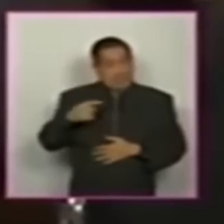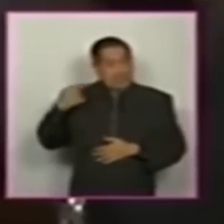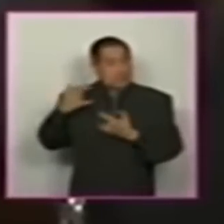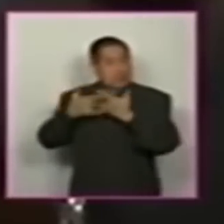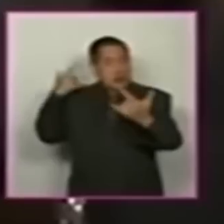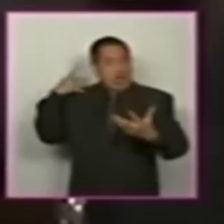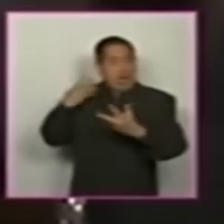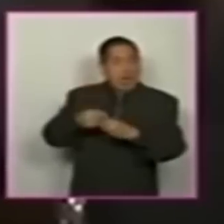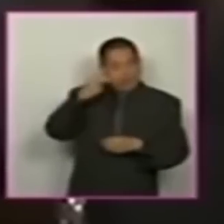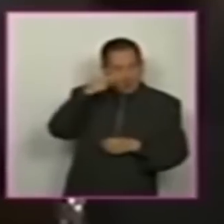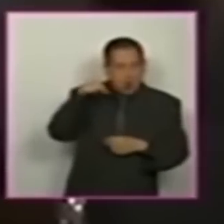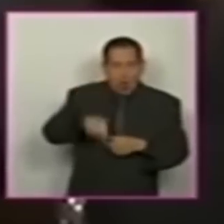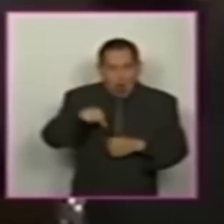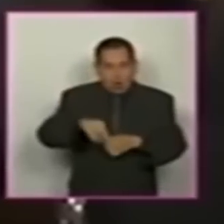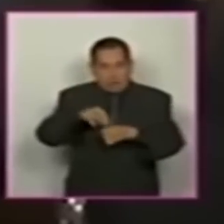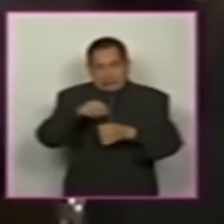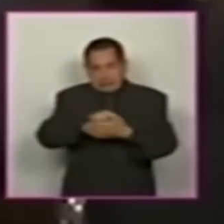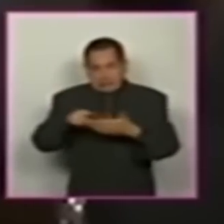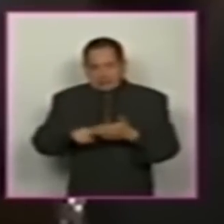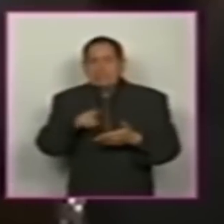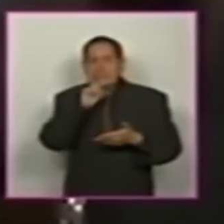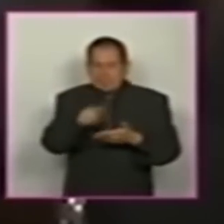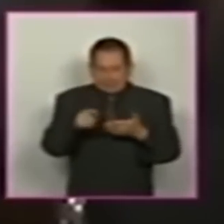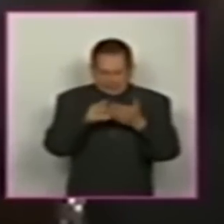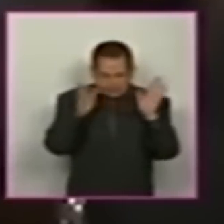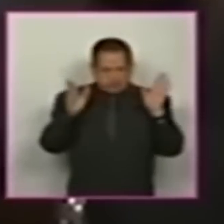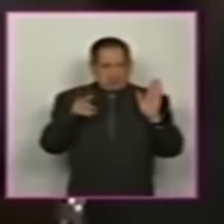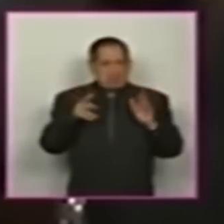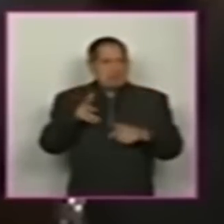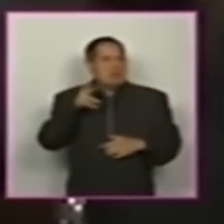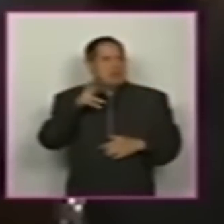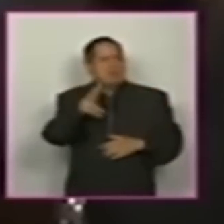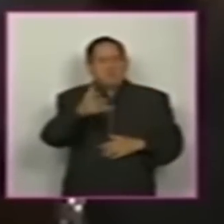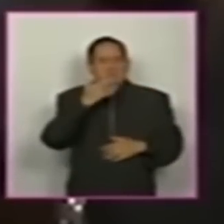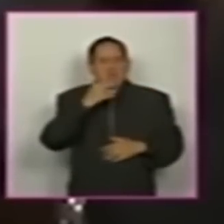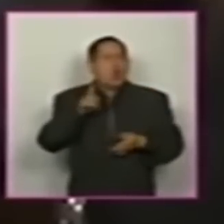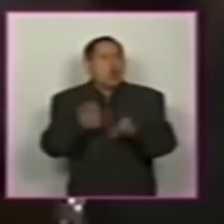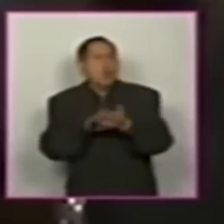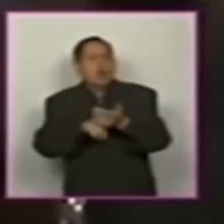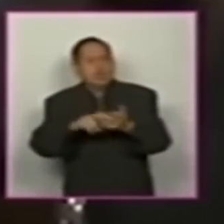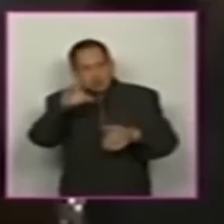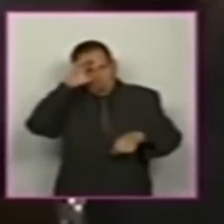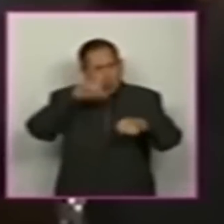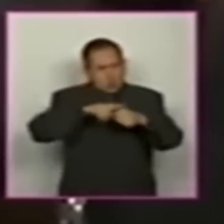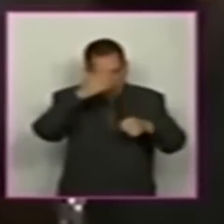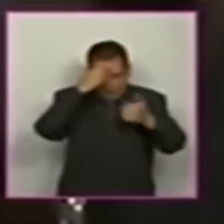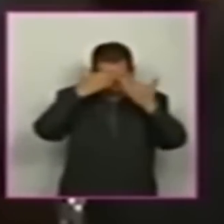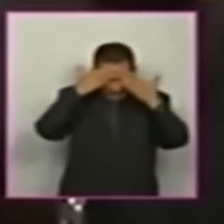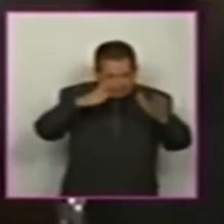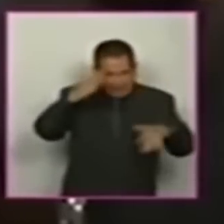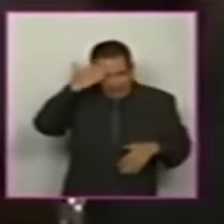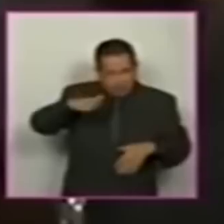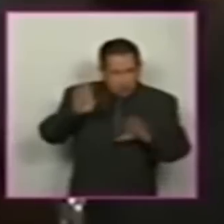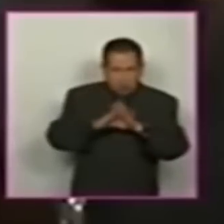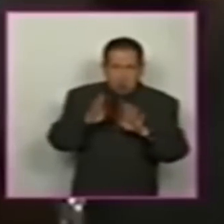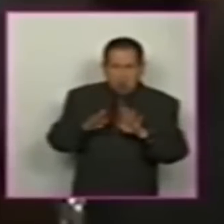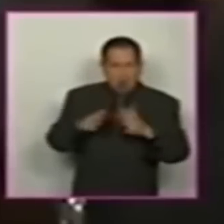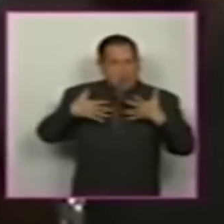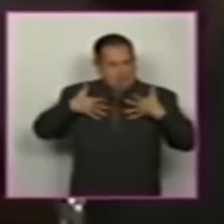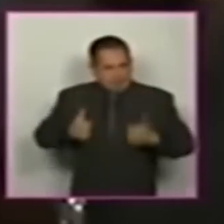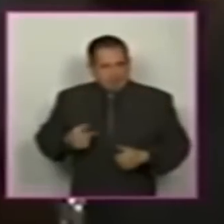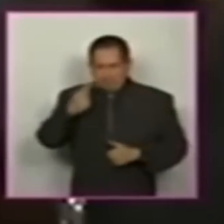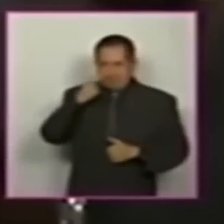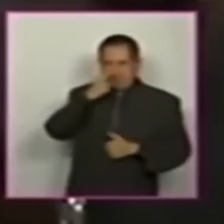dice la Constitución, la exposición de motivos, que la libertad de expresión de los servidores públicos se decidió limitar